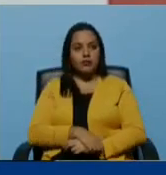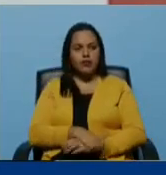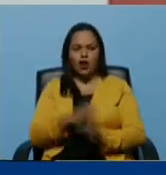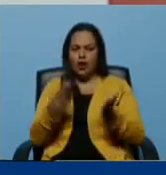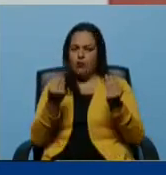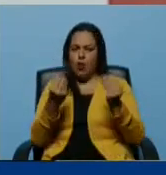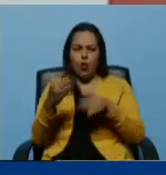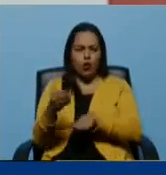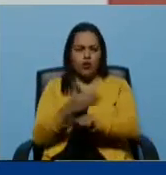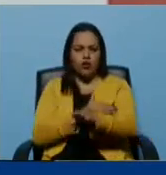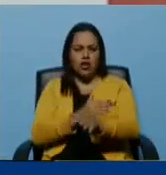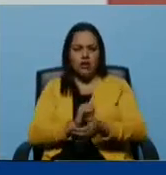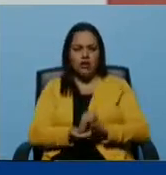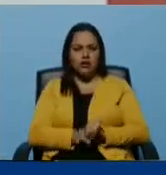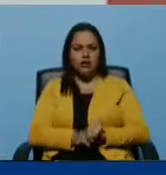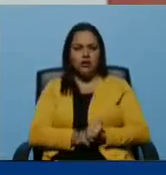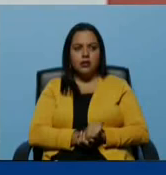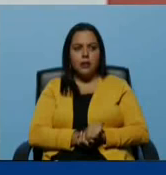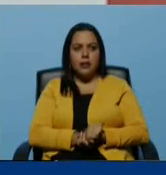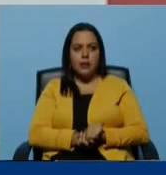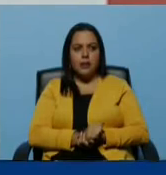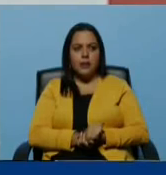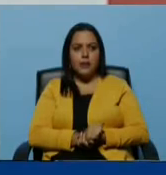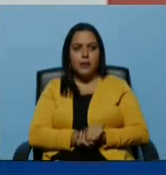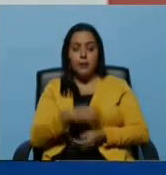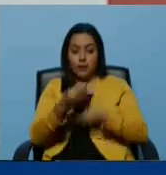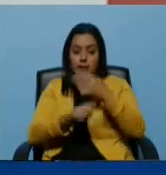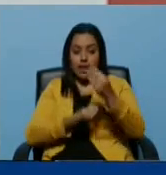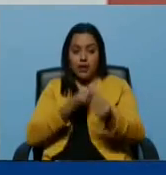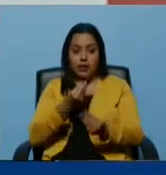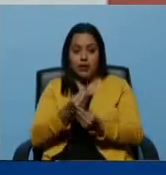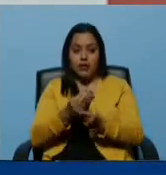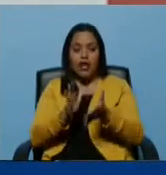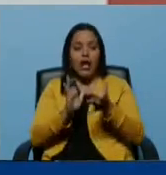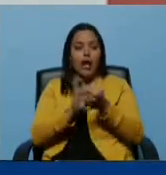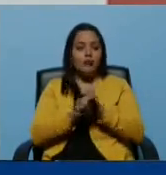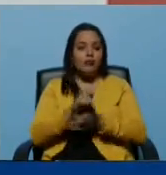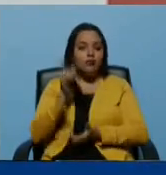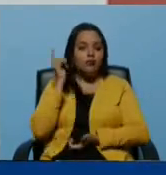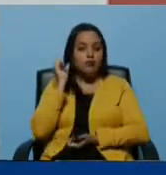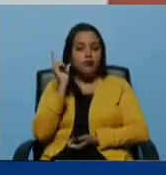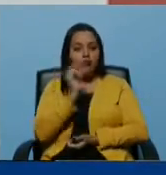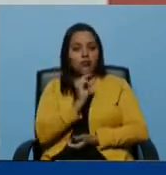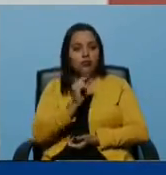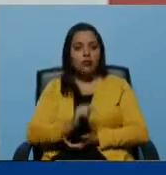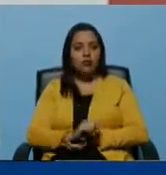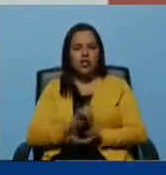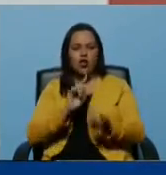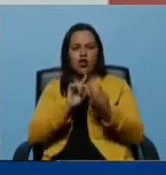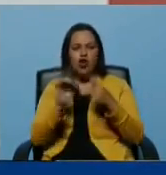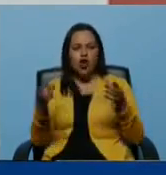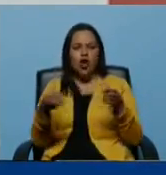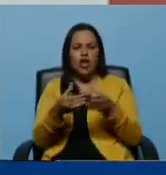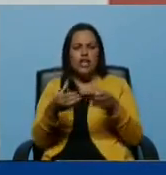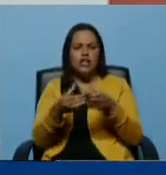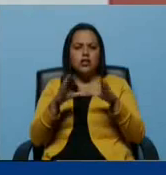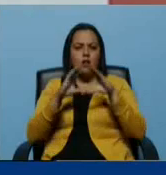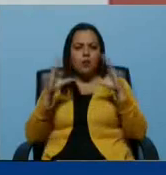antes, para realizar, compañeros, compañeras, un Congreso